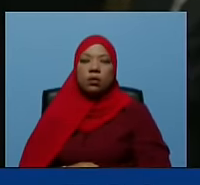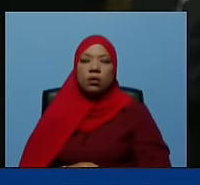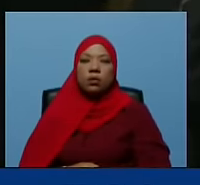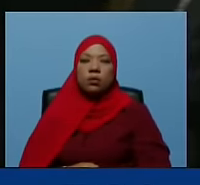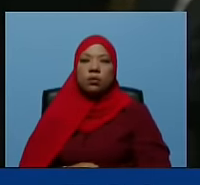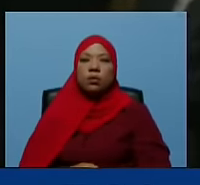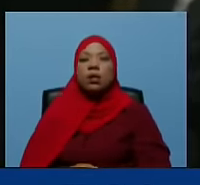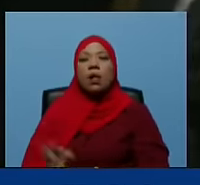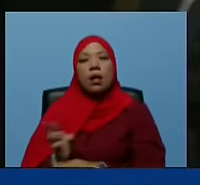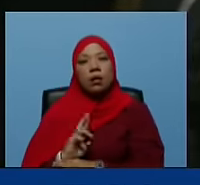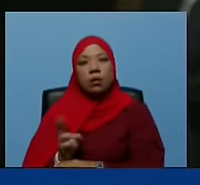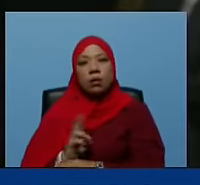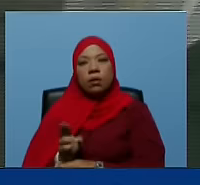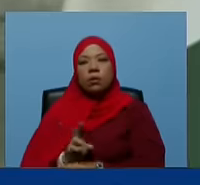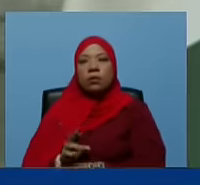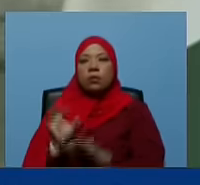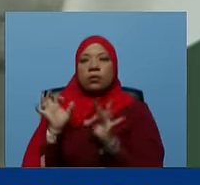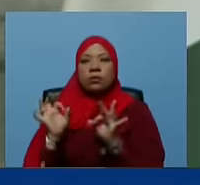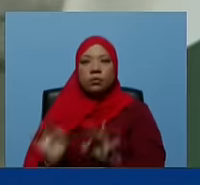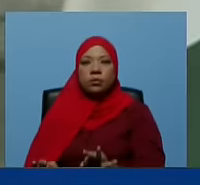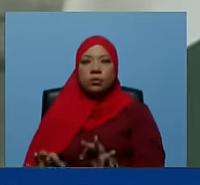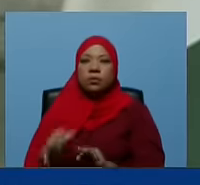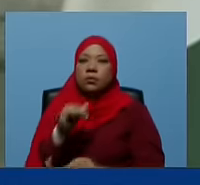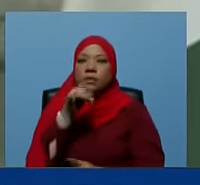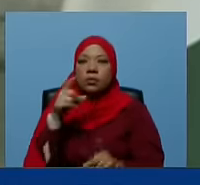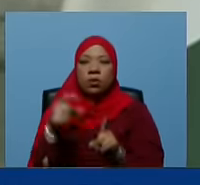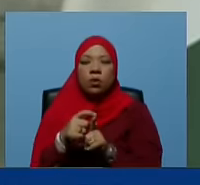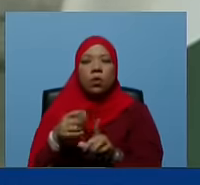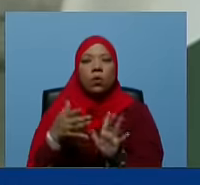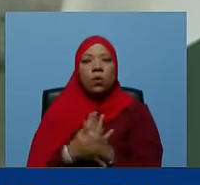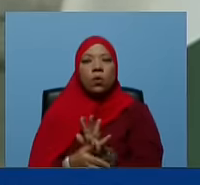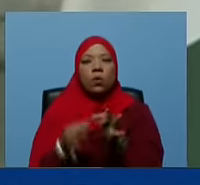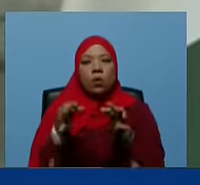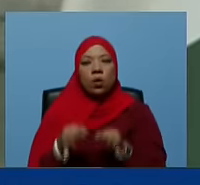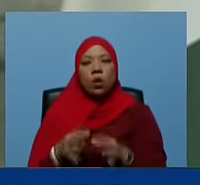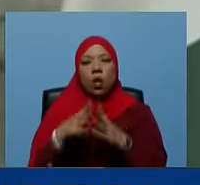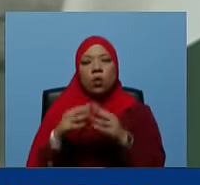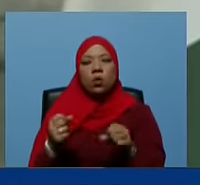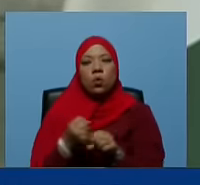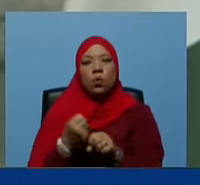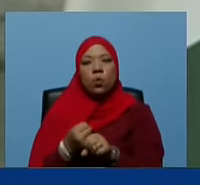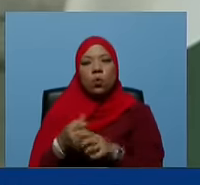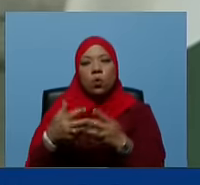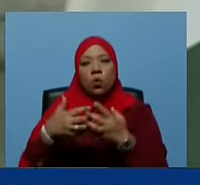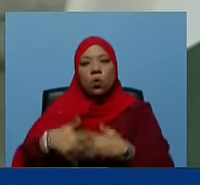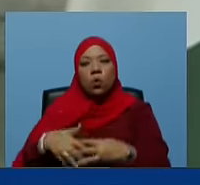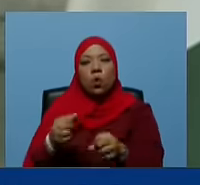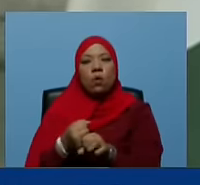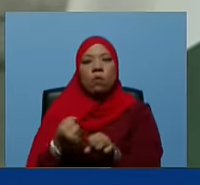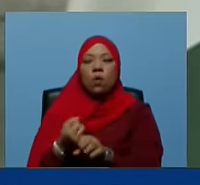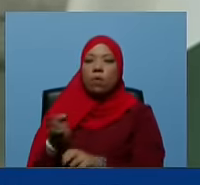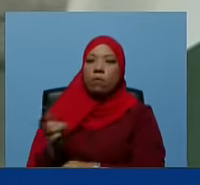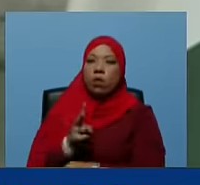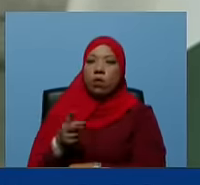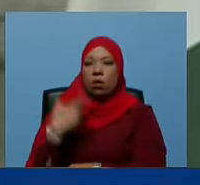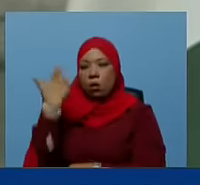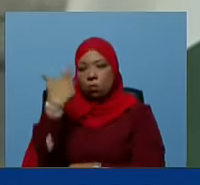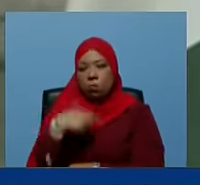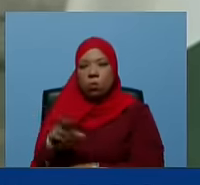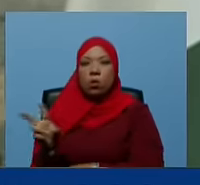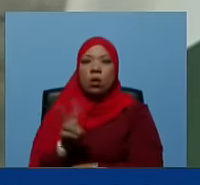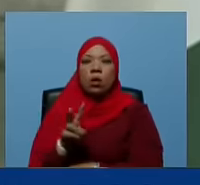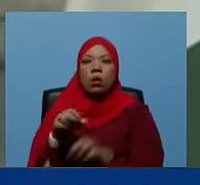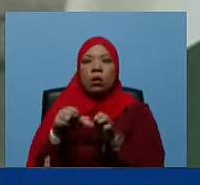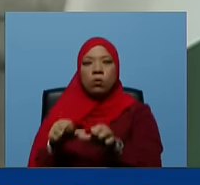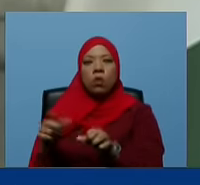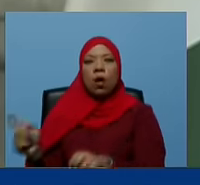De resto, ratifico mi palabra con todos los inversionistas que me he reunido personalmente